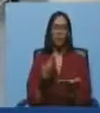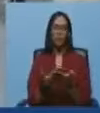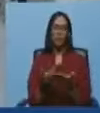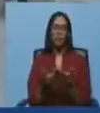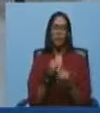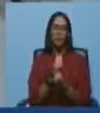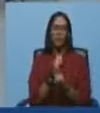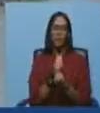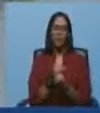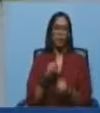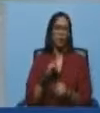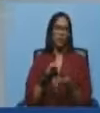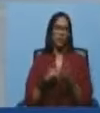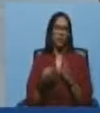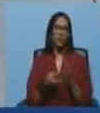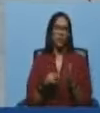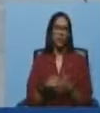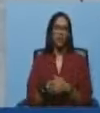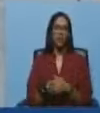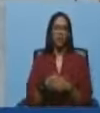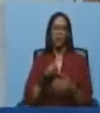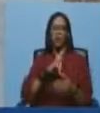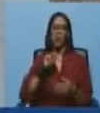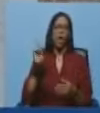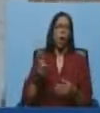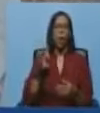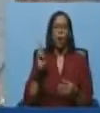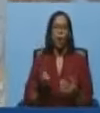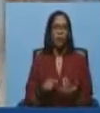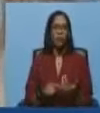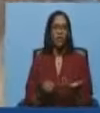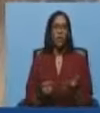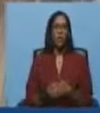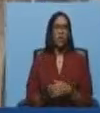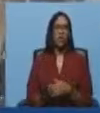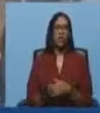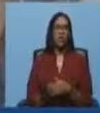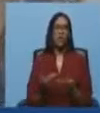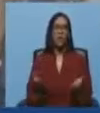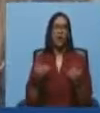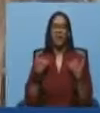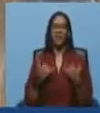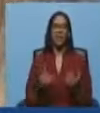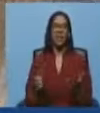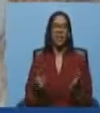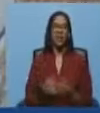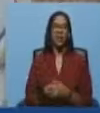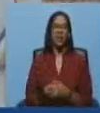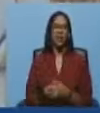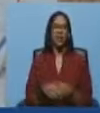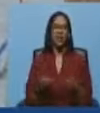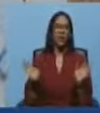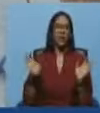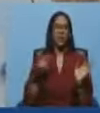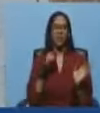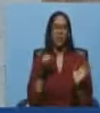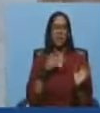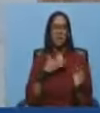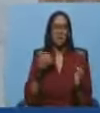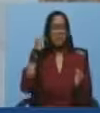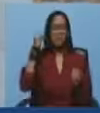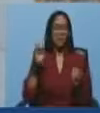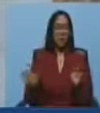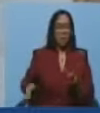digital. No significa que dejarlas de usar, ni que nos vamos a poner un guayuco y vamos a andar ahora... Eso siempre me llamaron, que ustedes lo que se quieren es poner un